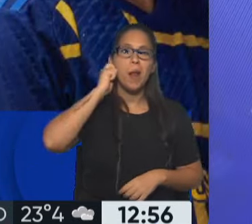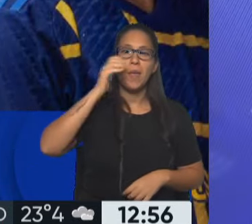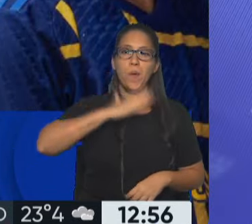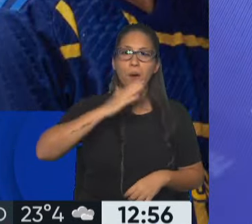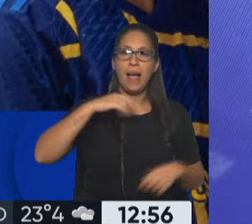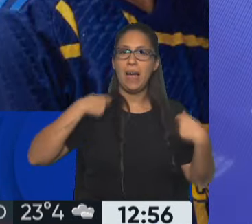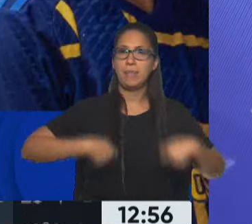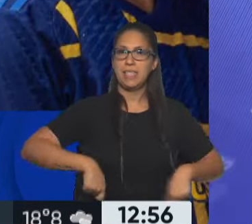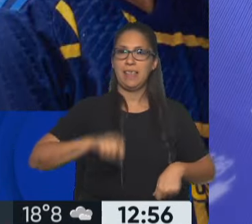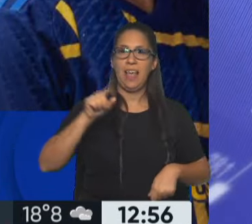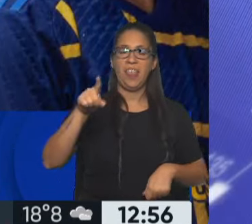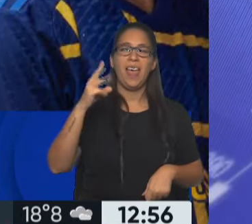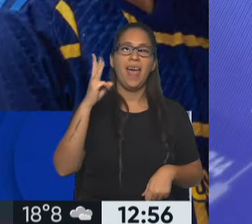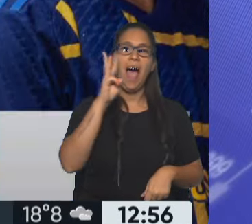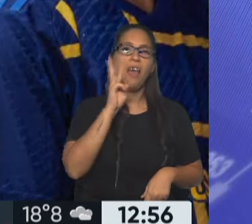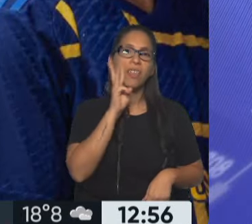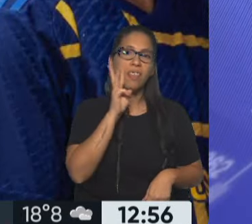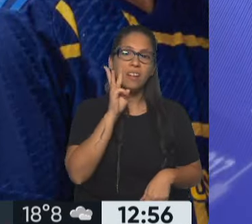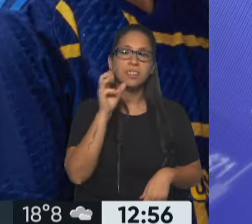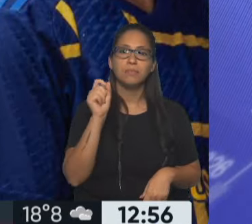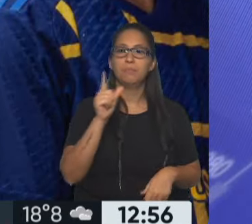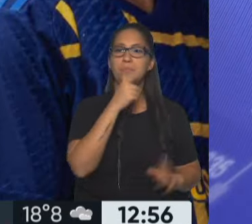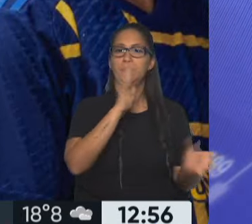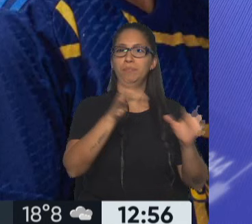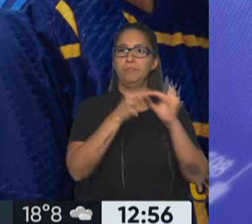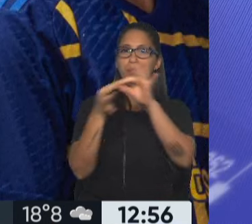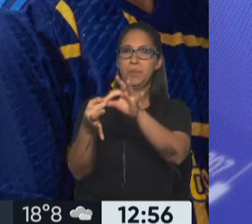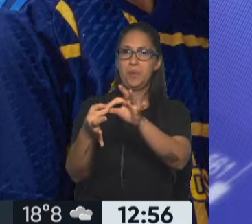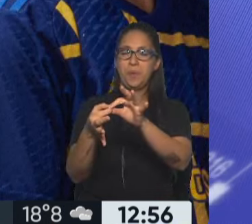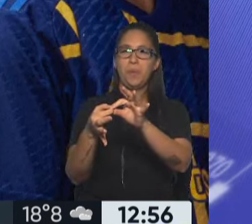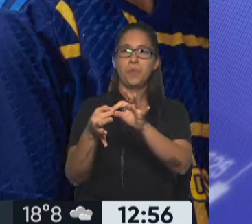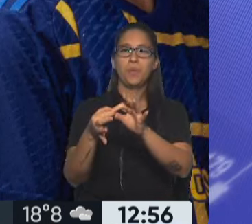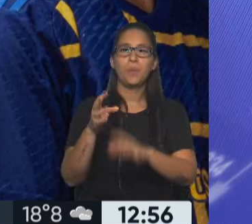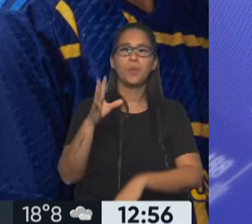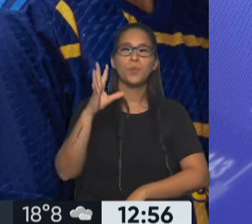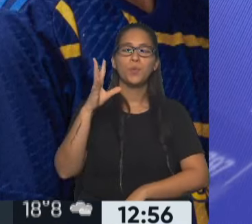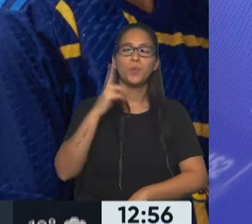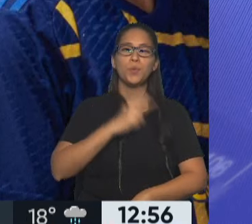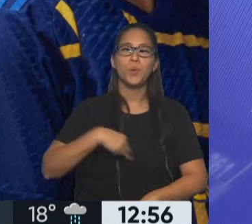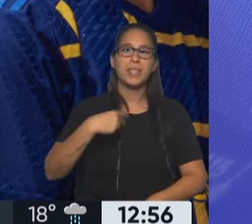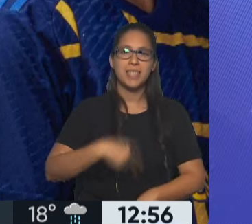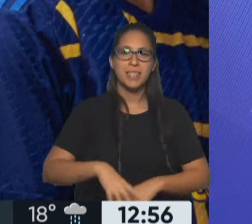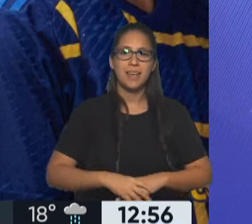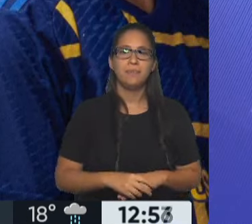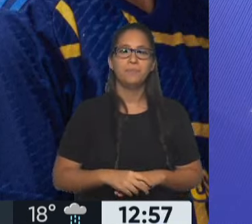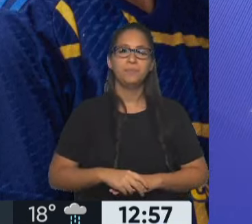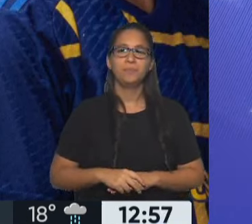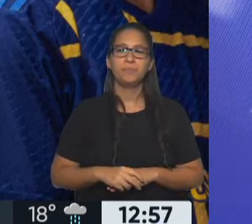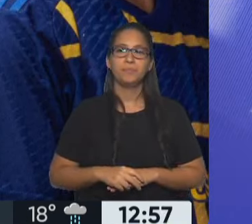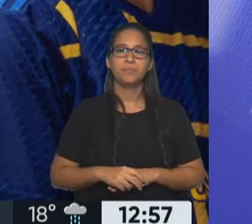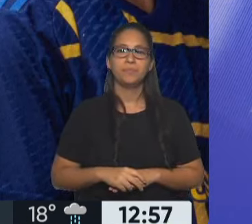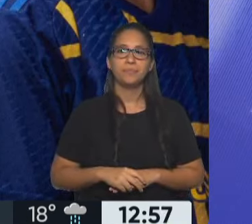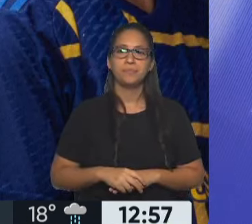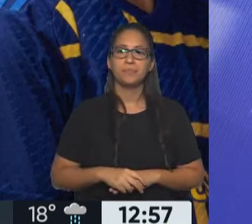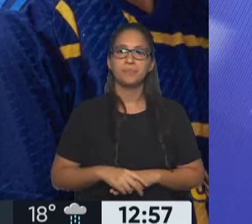lanzó Adidas. Mira, de la bandera de Suecia. Claro, bien. Recordemos los colores tomados de la bandera de Suecia en el primer